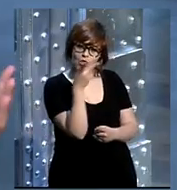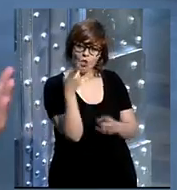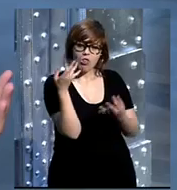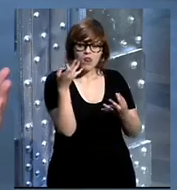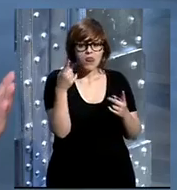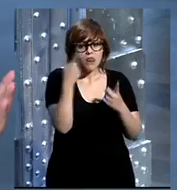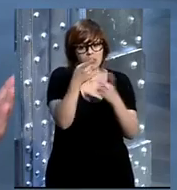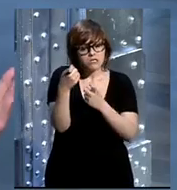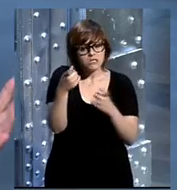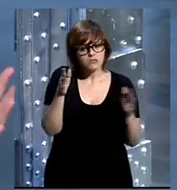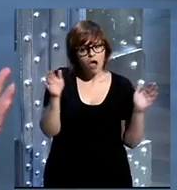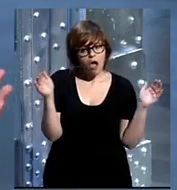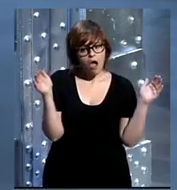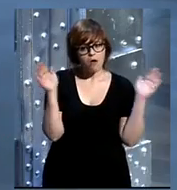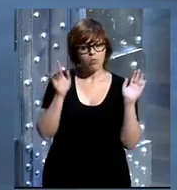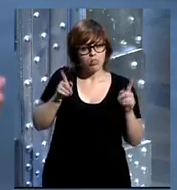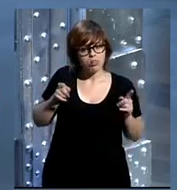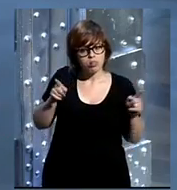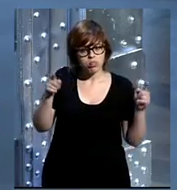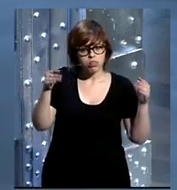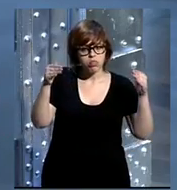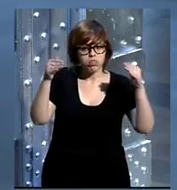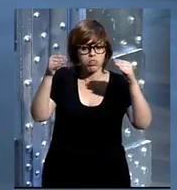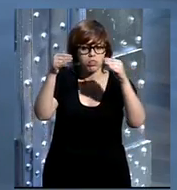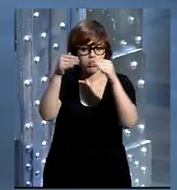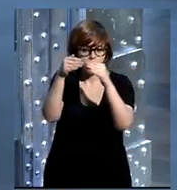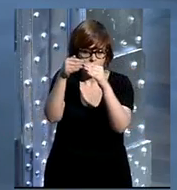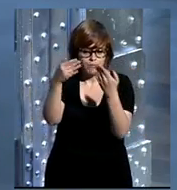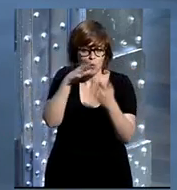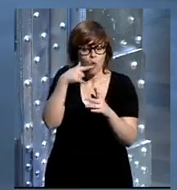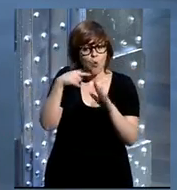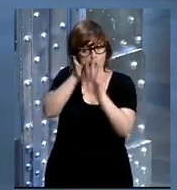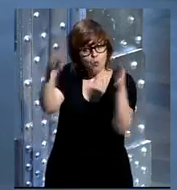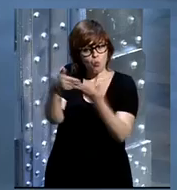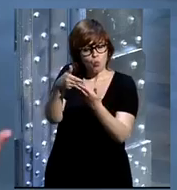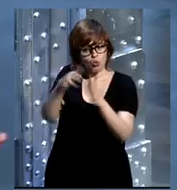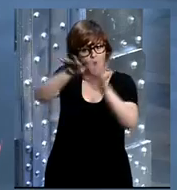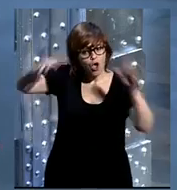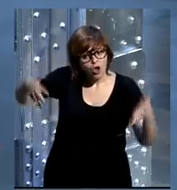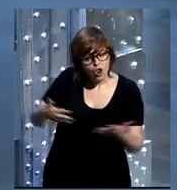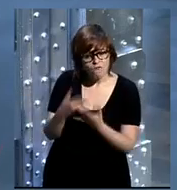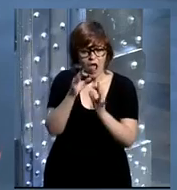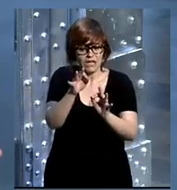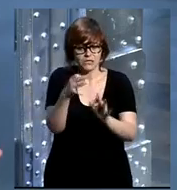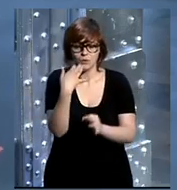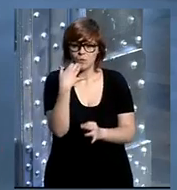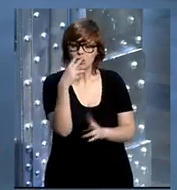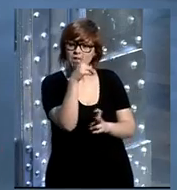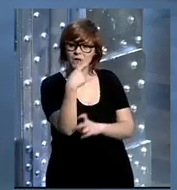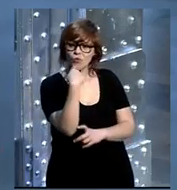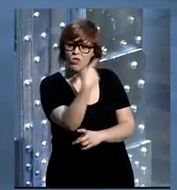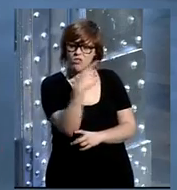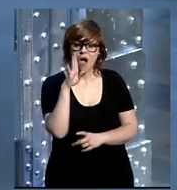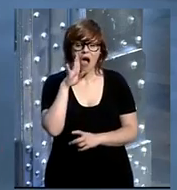hay que operar en ese mundo global. Pensemos, por ejemplo, tú lo has mencionado, en los temas de computación en nube.